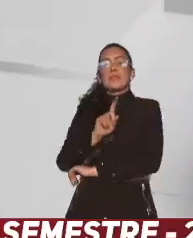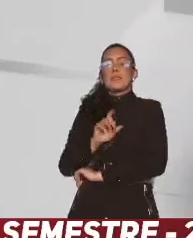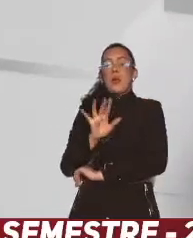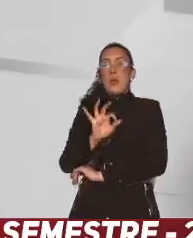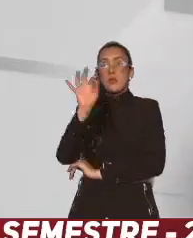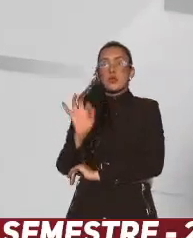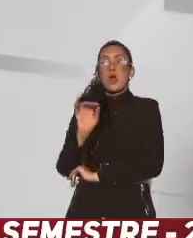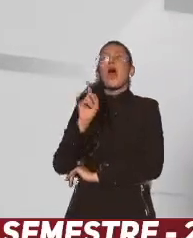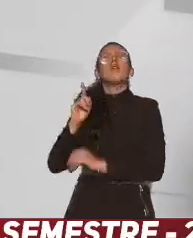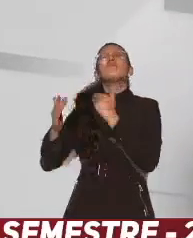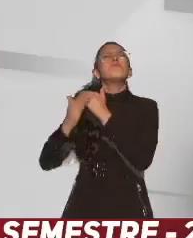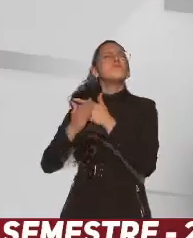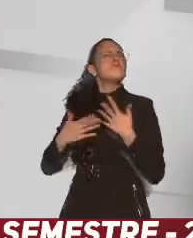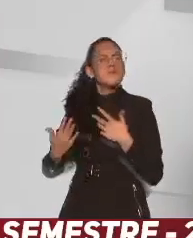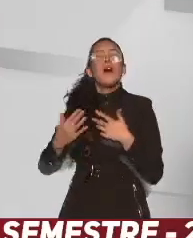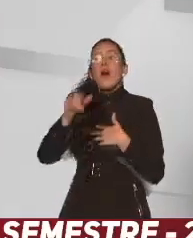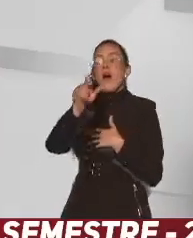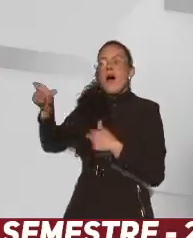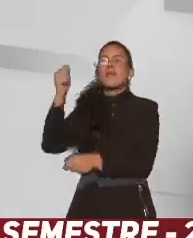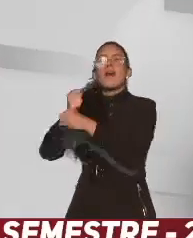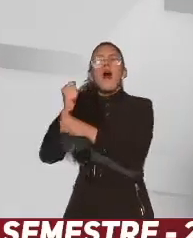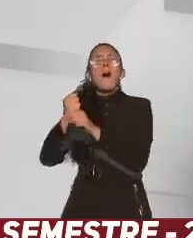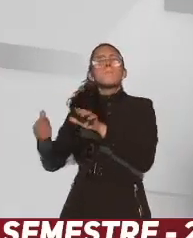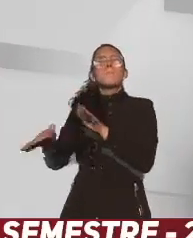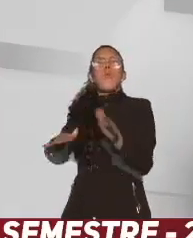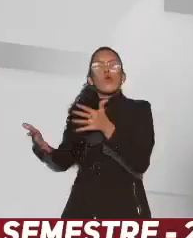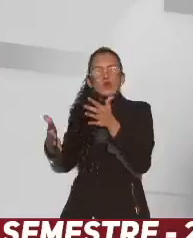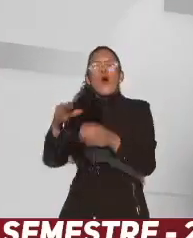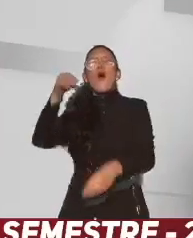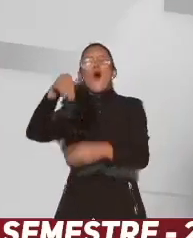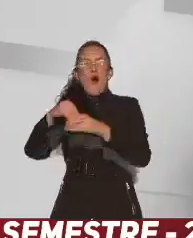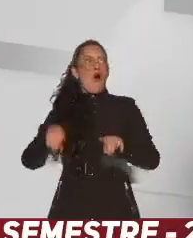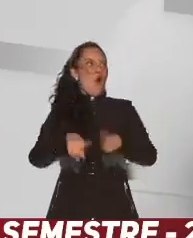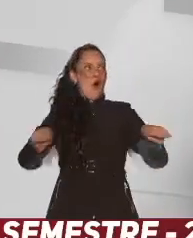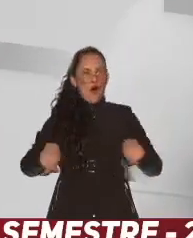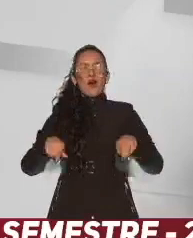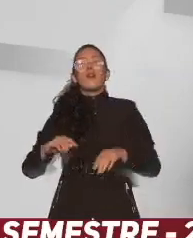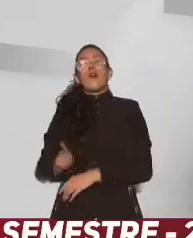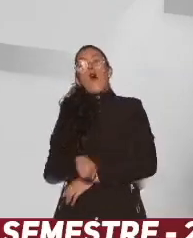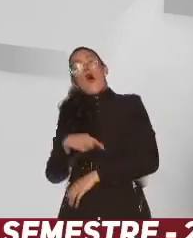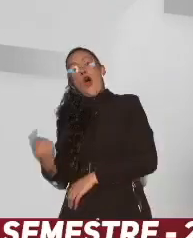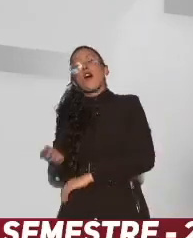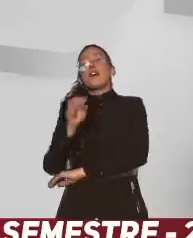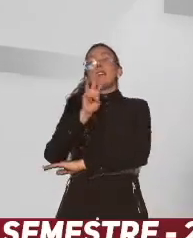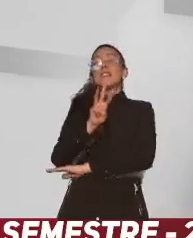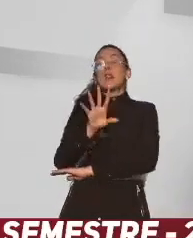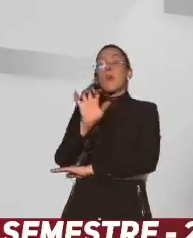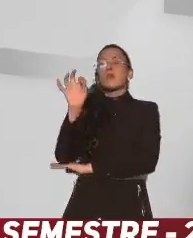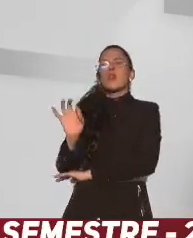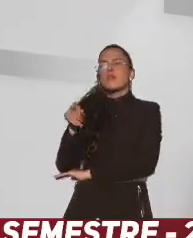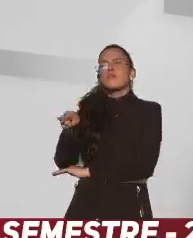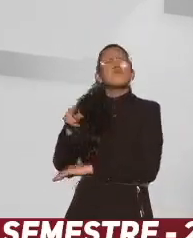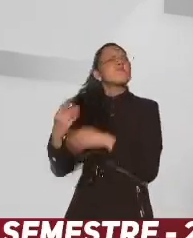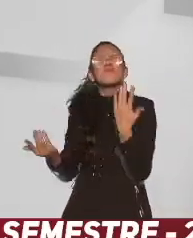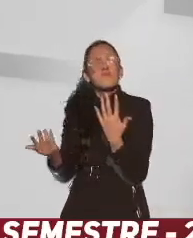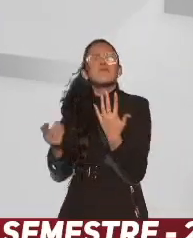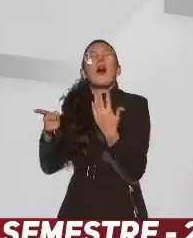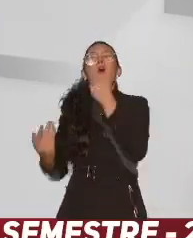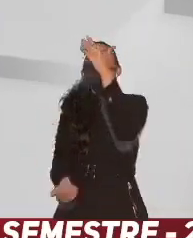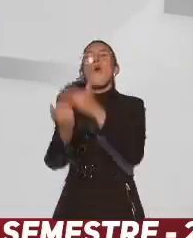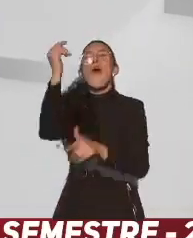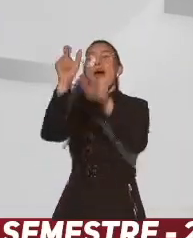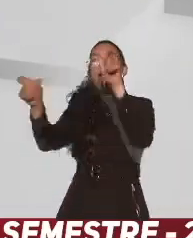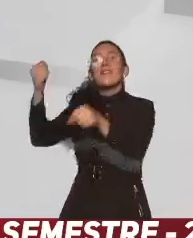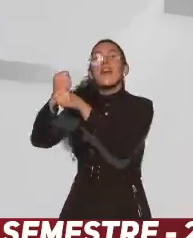que se encontraba en provisionalidad dentro de la planta. El 35% restante es el personal nuevo que ingresó a la